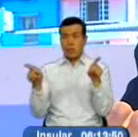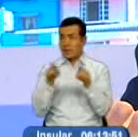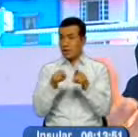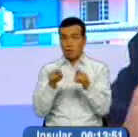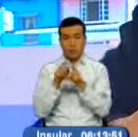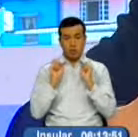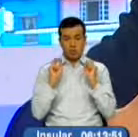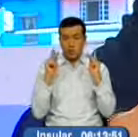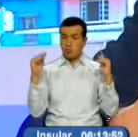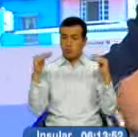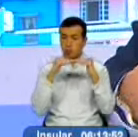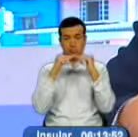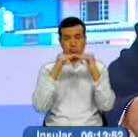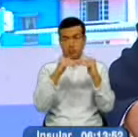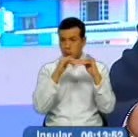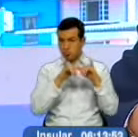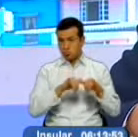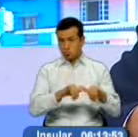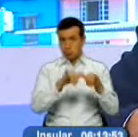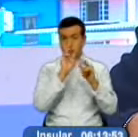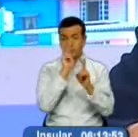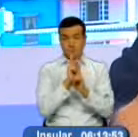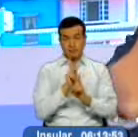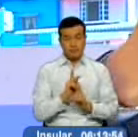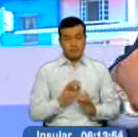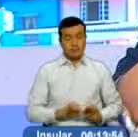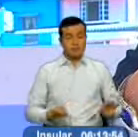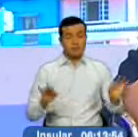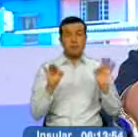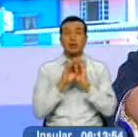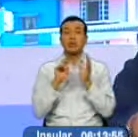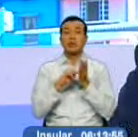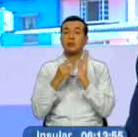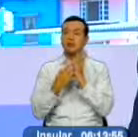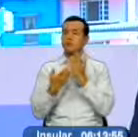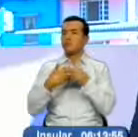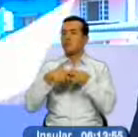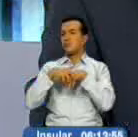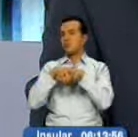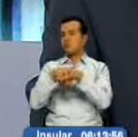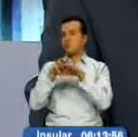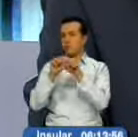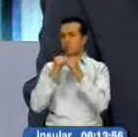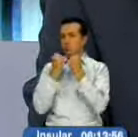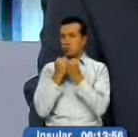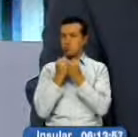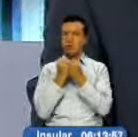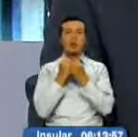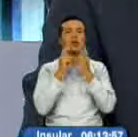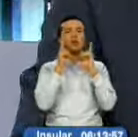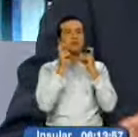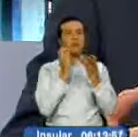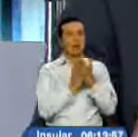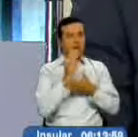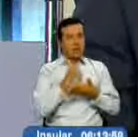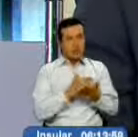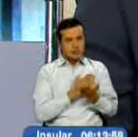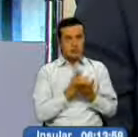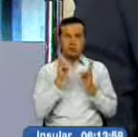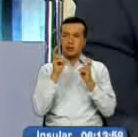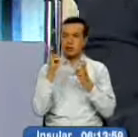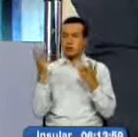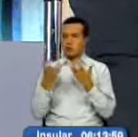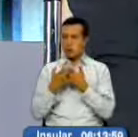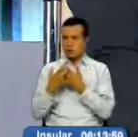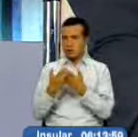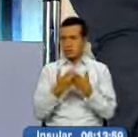mismas oportunidades, y se genera también otro elemento fundamental, que es la cohesión social. Ahora, eso en términos de acceso y en términos de esa cohesión